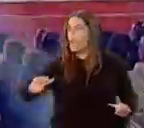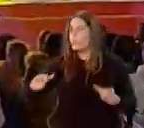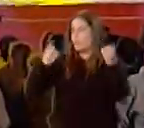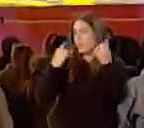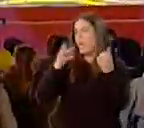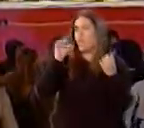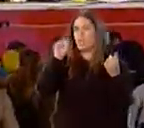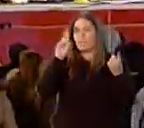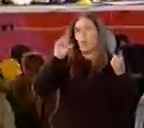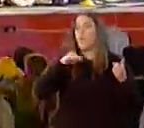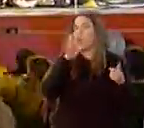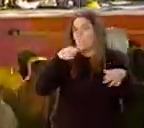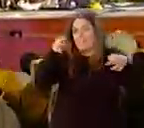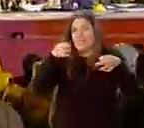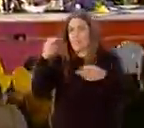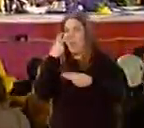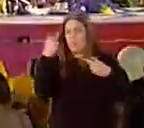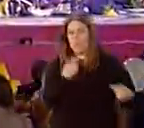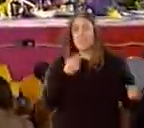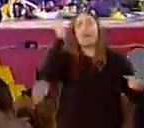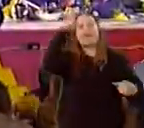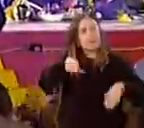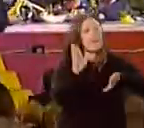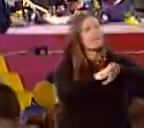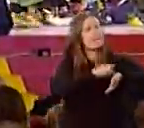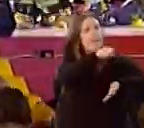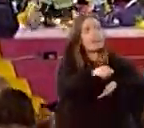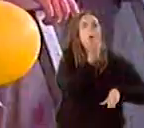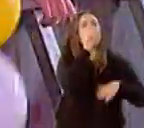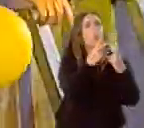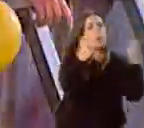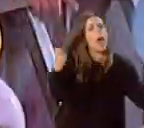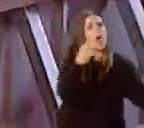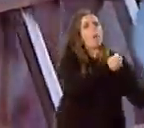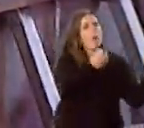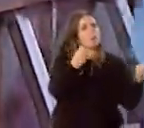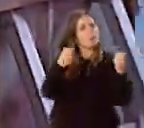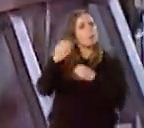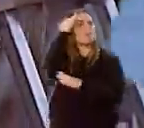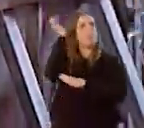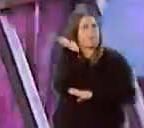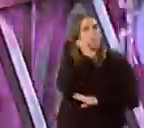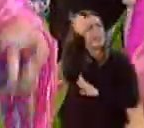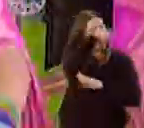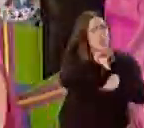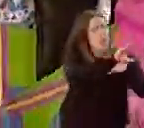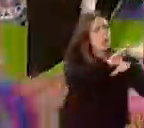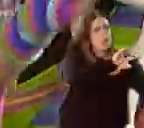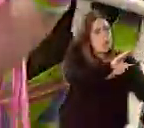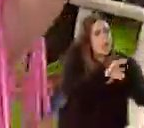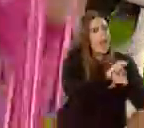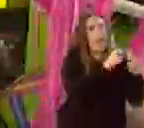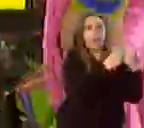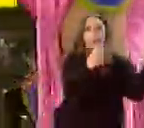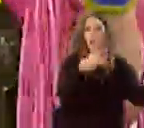nos visitas a les queda regulado las autoridades doña inmaculada y a su lado concejales hay un